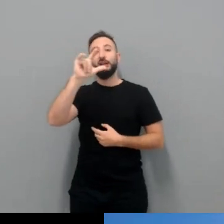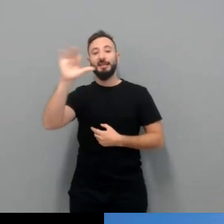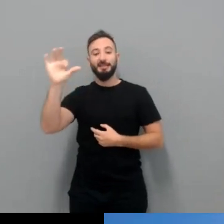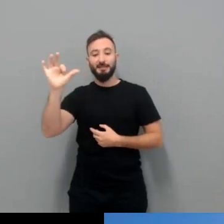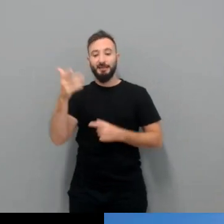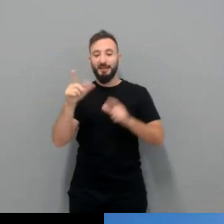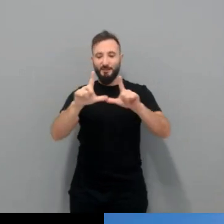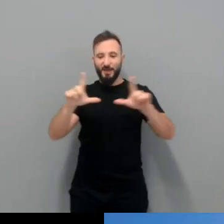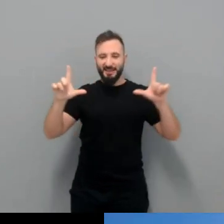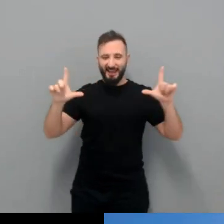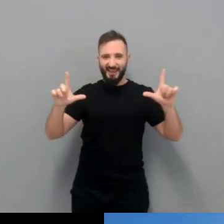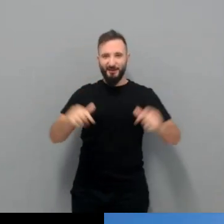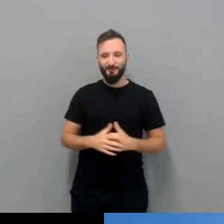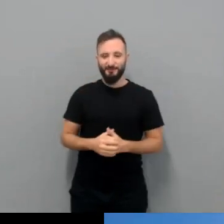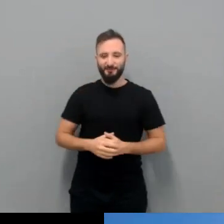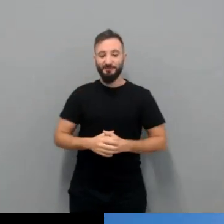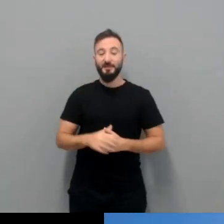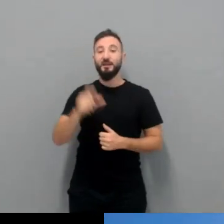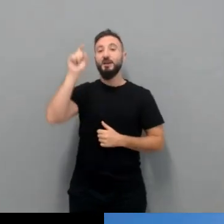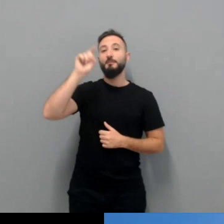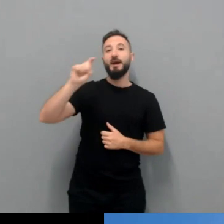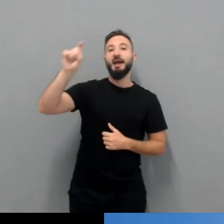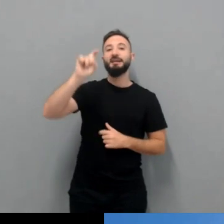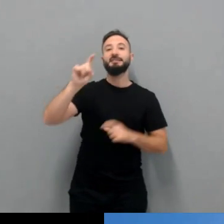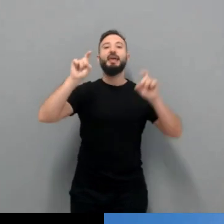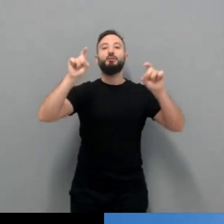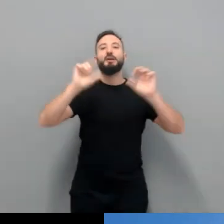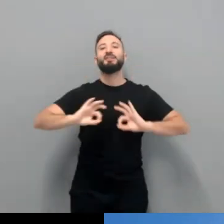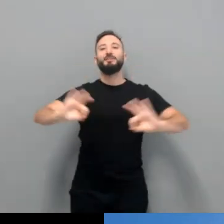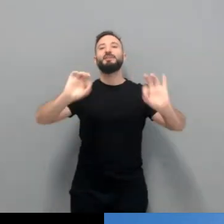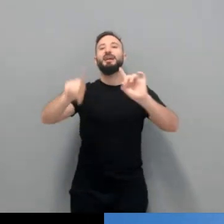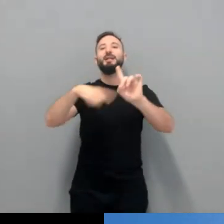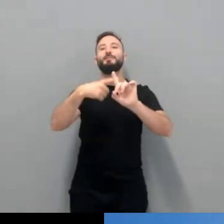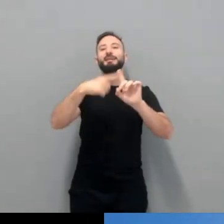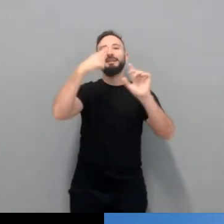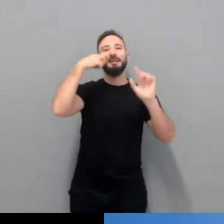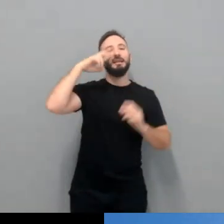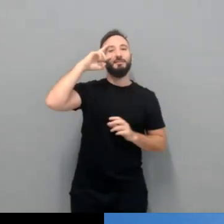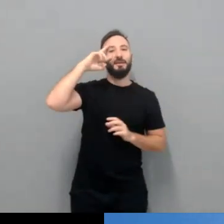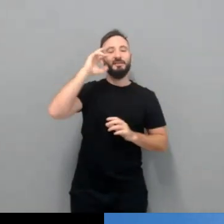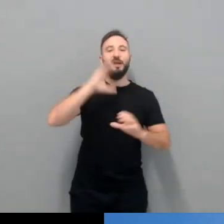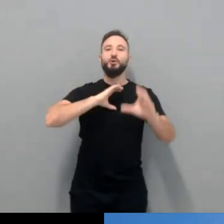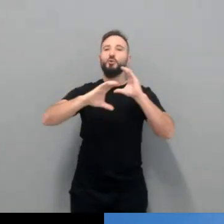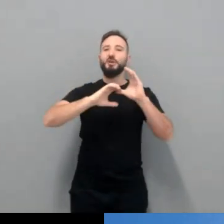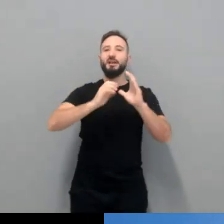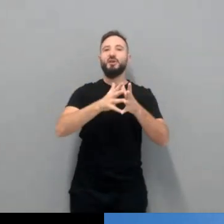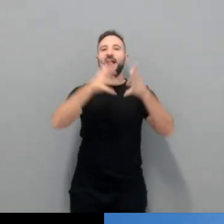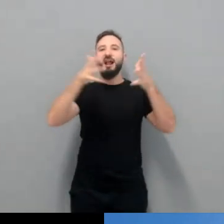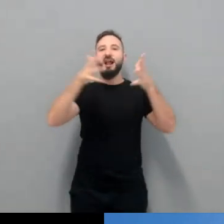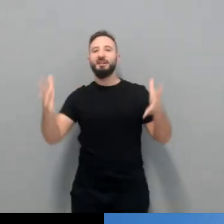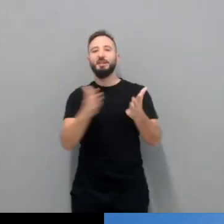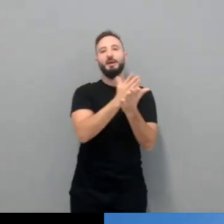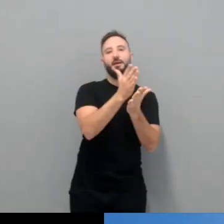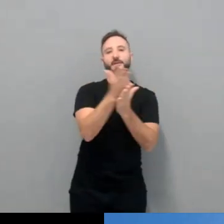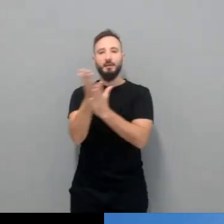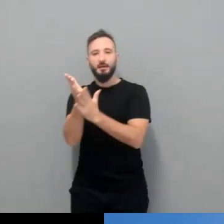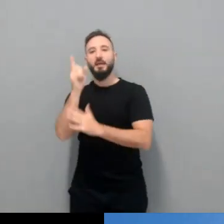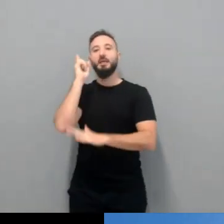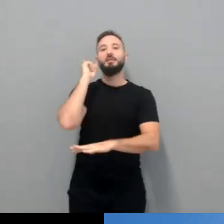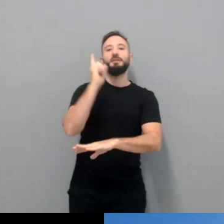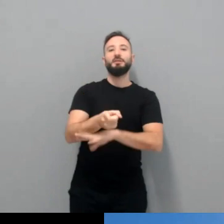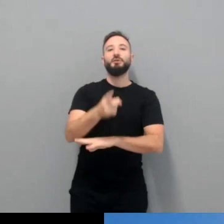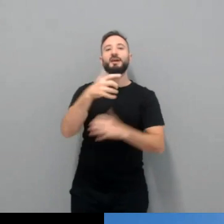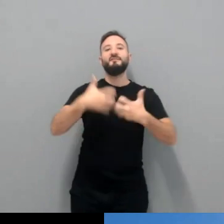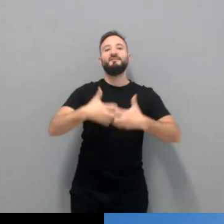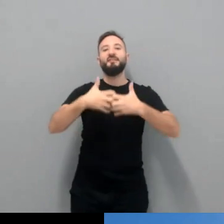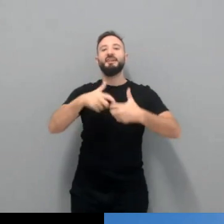pantalla, maestra de educación especial y especialista en comunicación aumentativa y alternativa, directora de la Fábrica